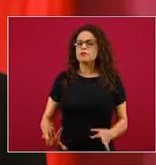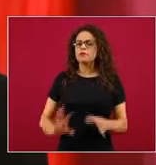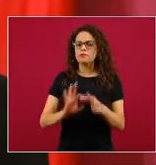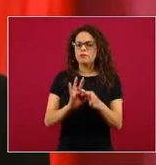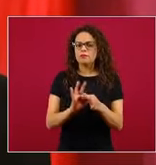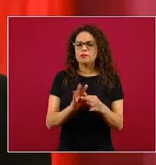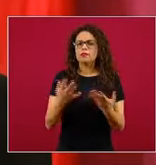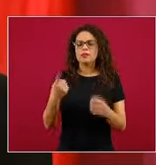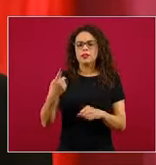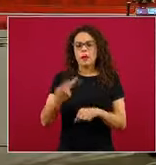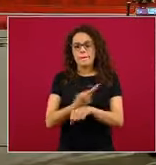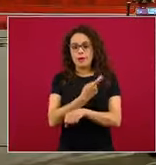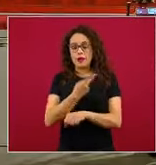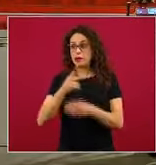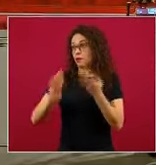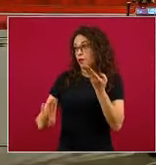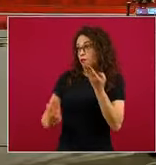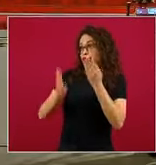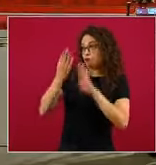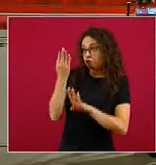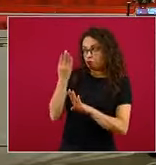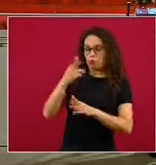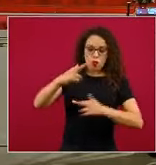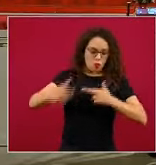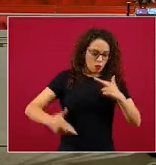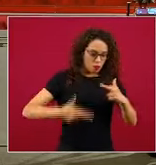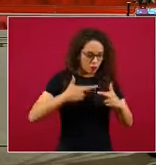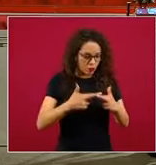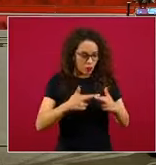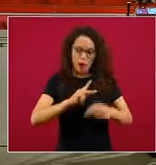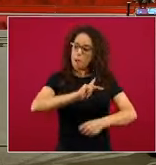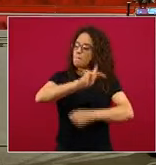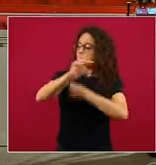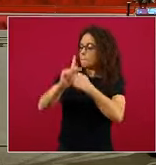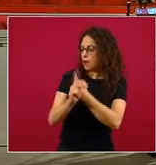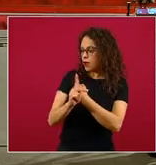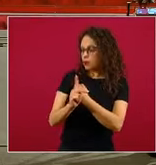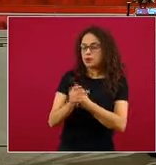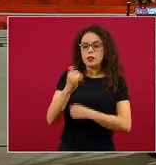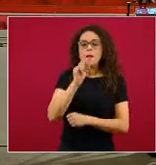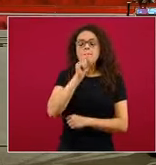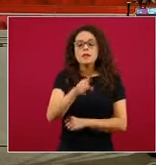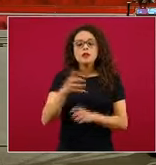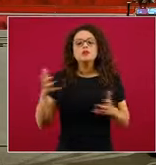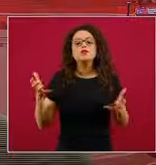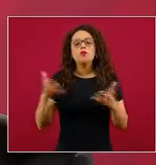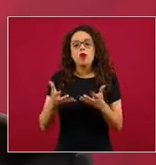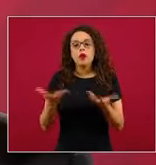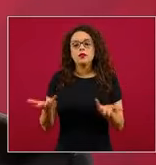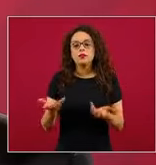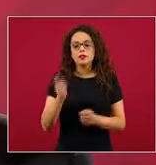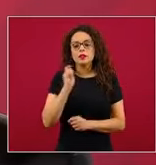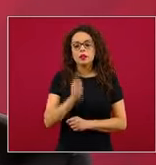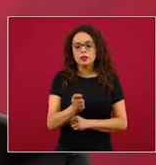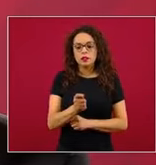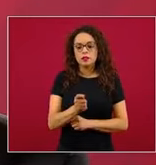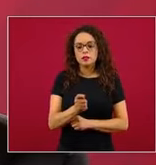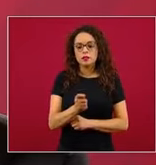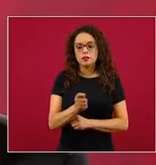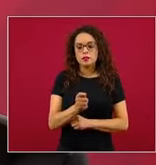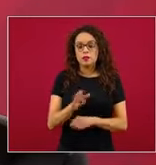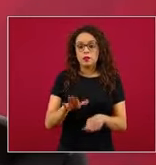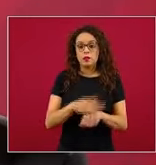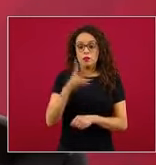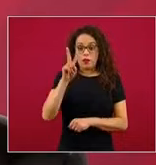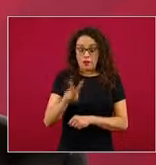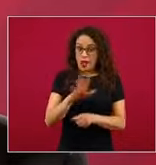puede ocurrir desde el nivel mundial, el nivel de regiones, el nivel de país, y lo que se hace, cuáles son los retos que se enfrentan a nivel muy